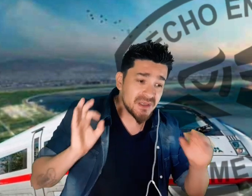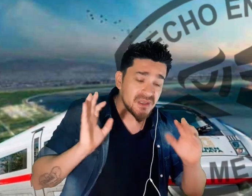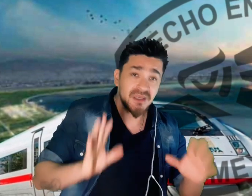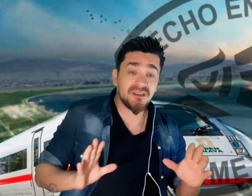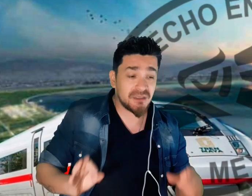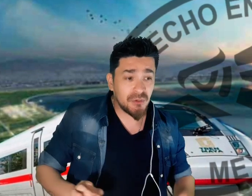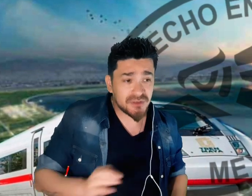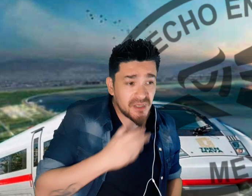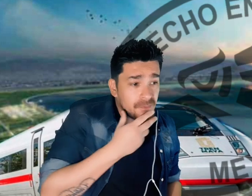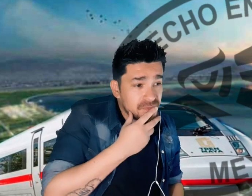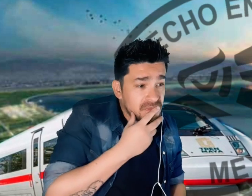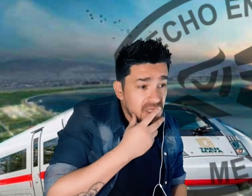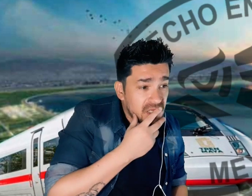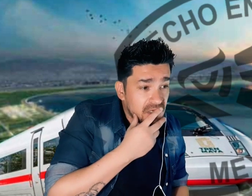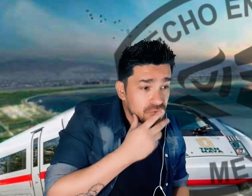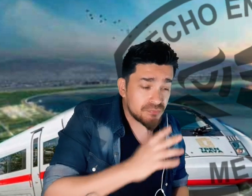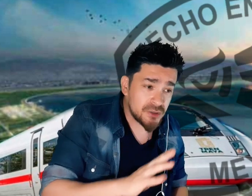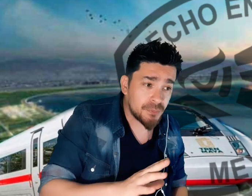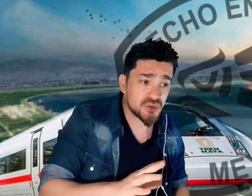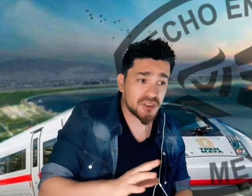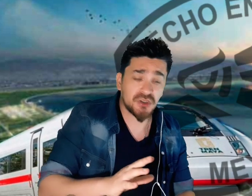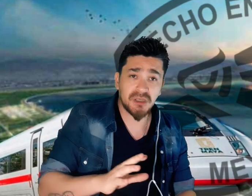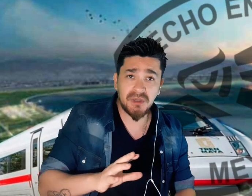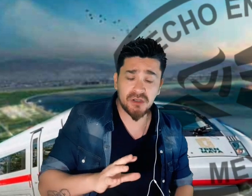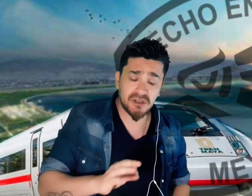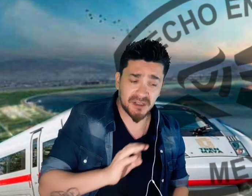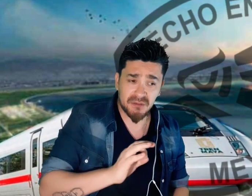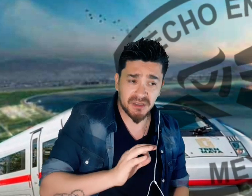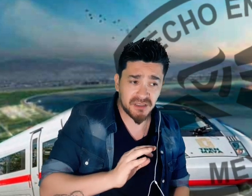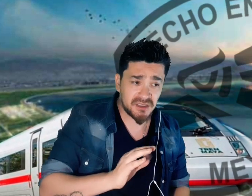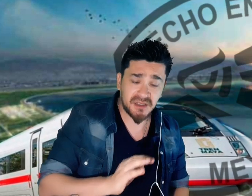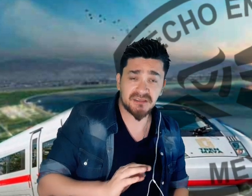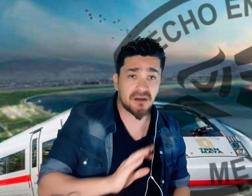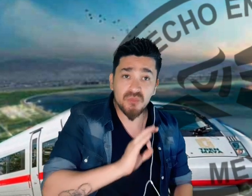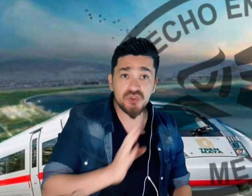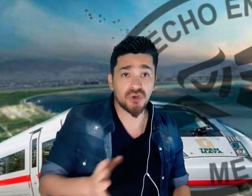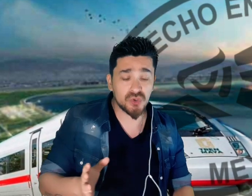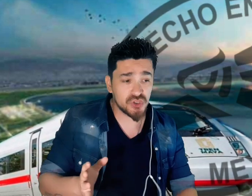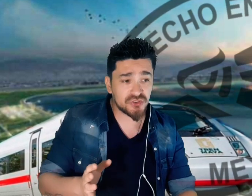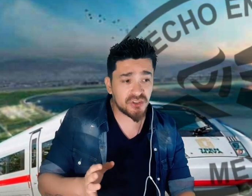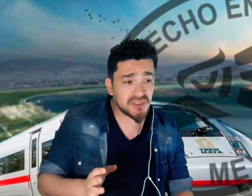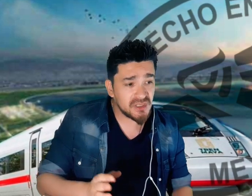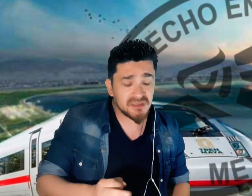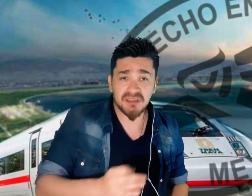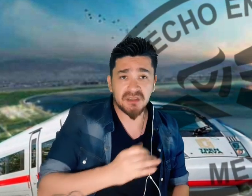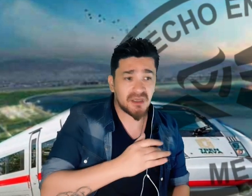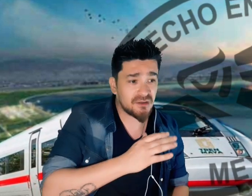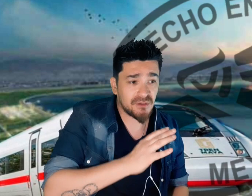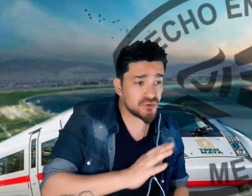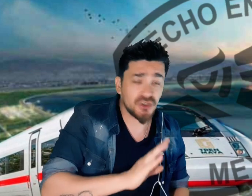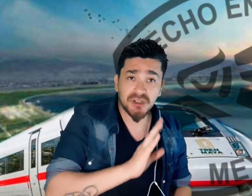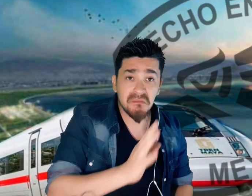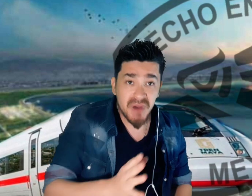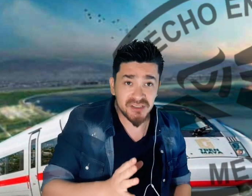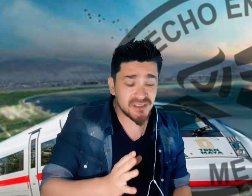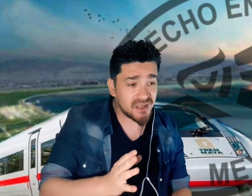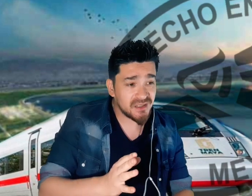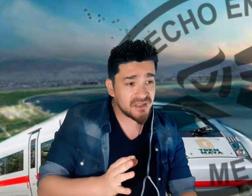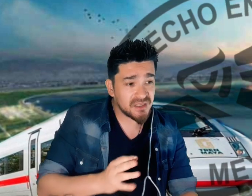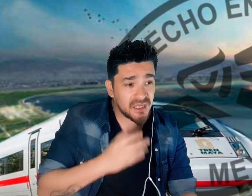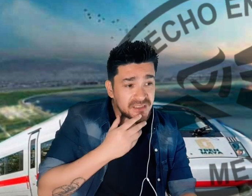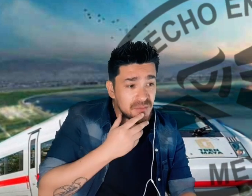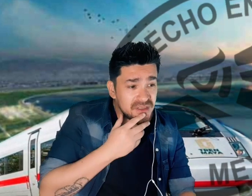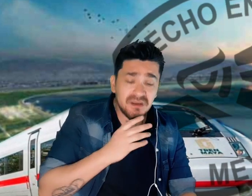loco. Gente, vamos a hablar de varios proyectos de México que realmente tienen que estar muy orgullosos. Sí, el famoso Tren